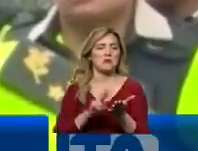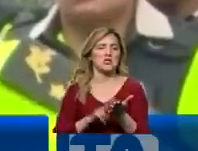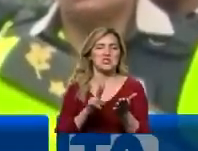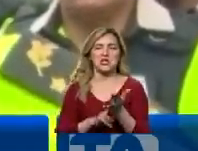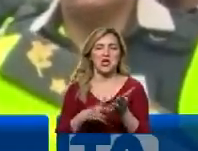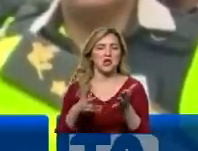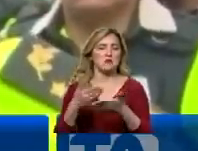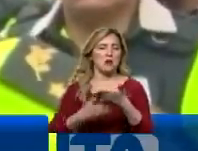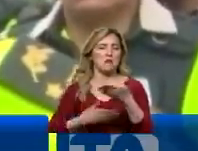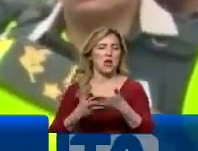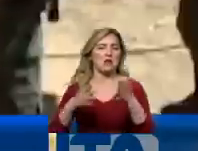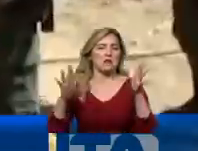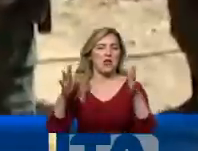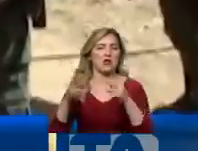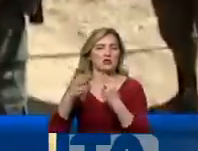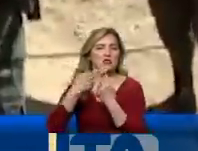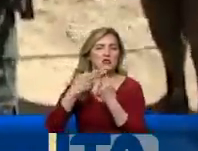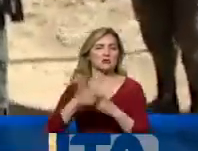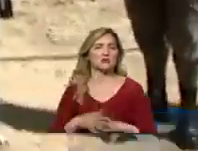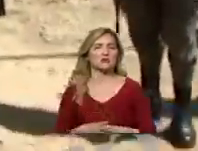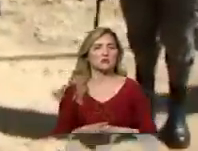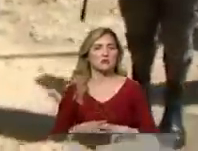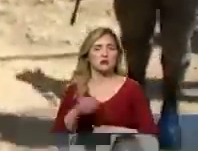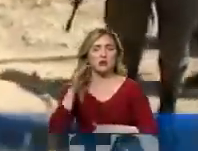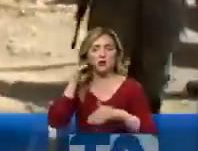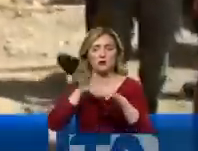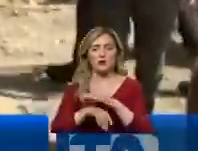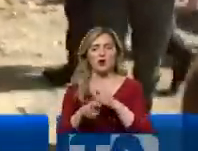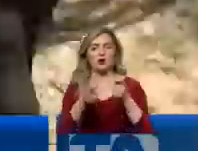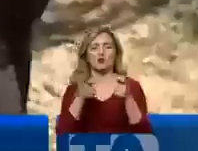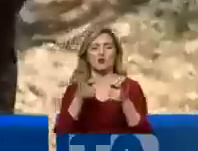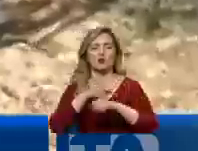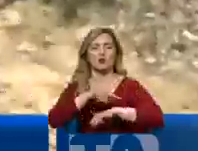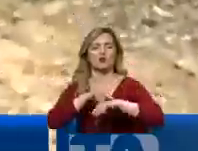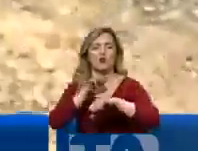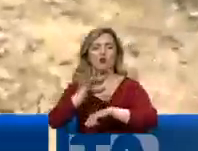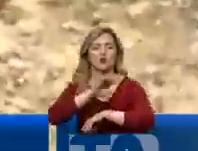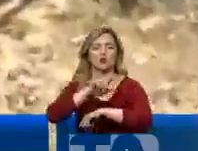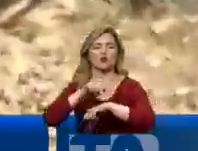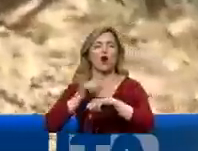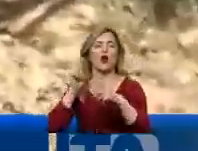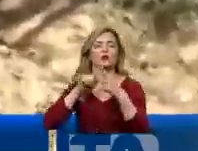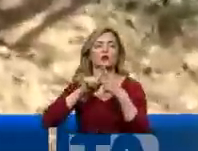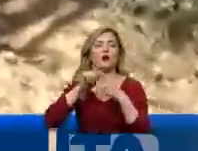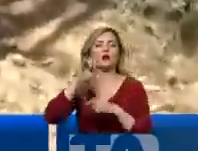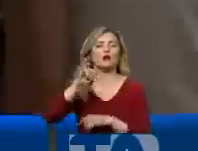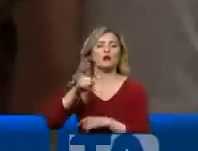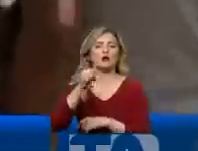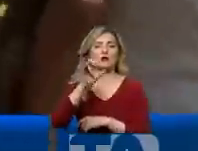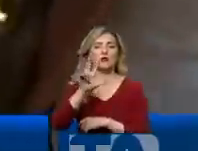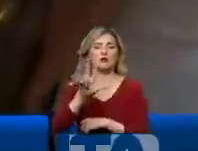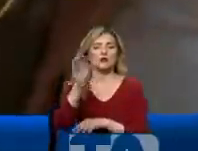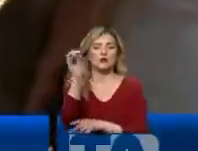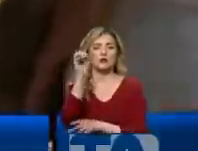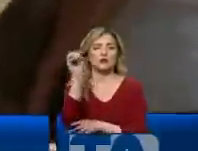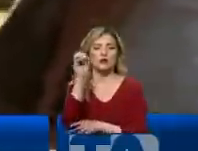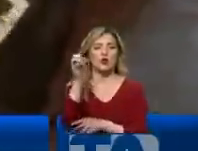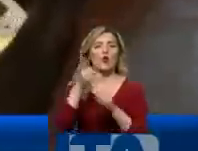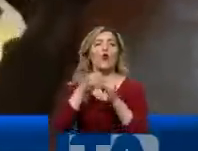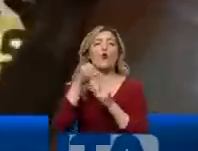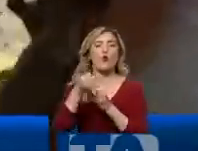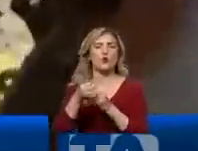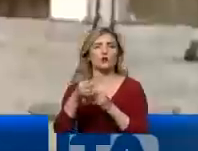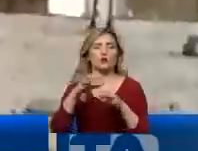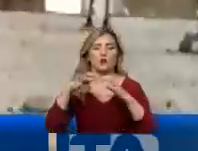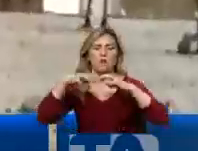estamos censando. Esta incursión durará 48 horas, es decir, hasta el jueves 3 de octubre. Recordemos que el último